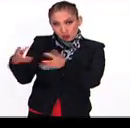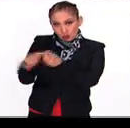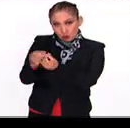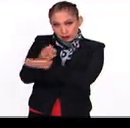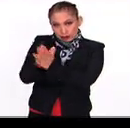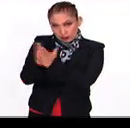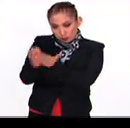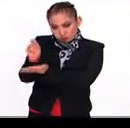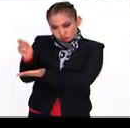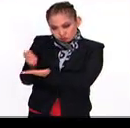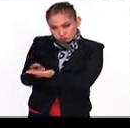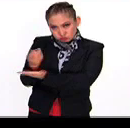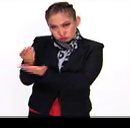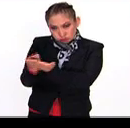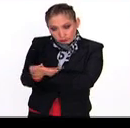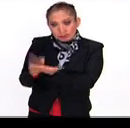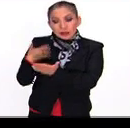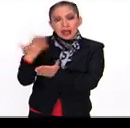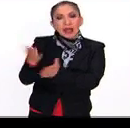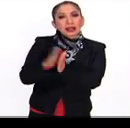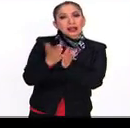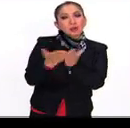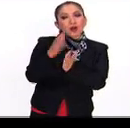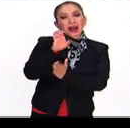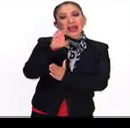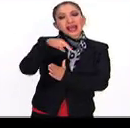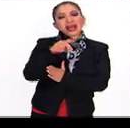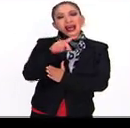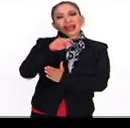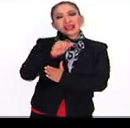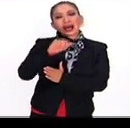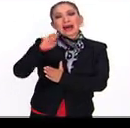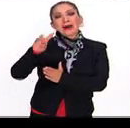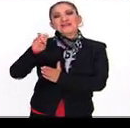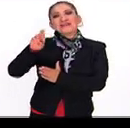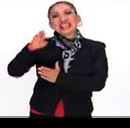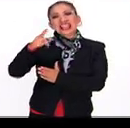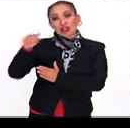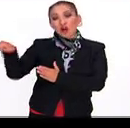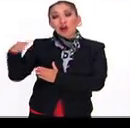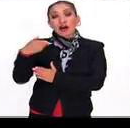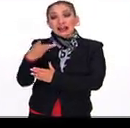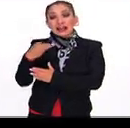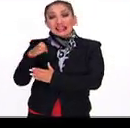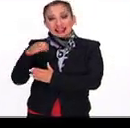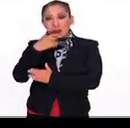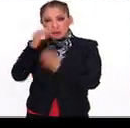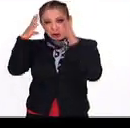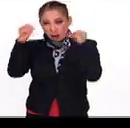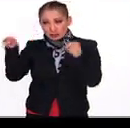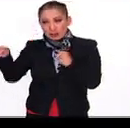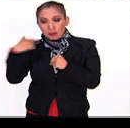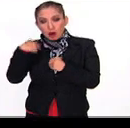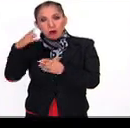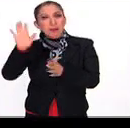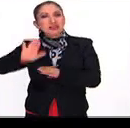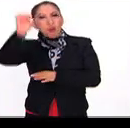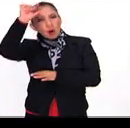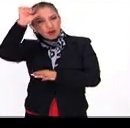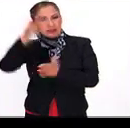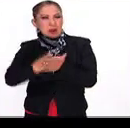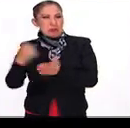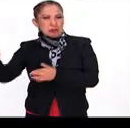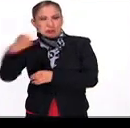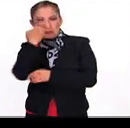Este libro es el libro sexto de la Eneida, de Virgilio, que Heaney se empeñó casi por un trauma escolar